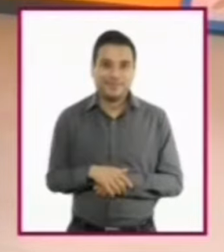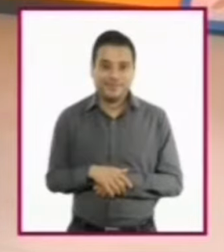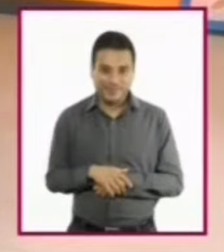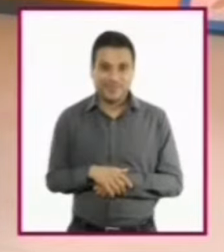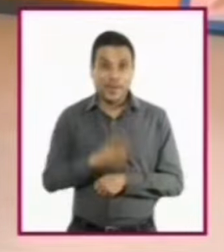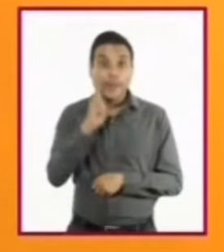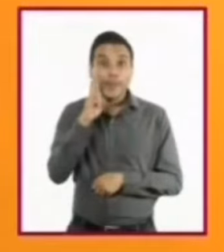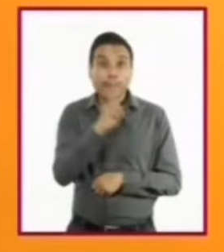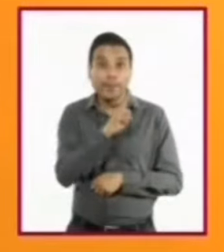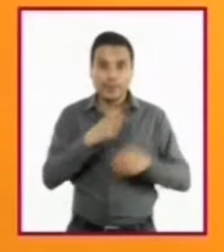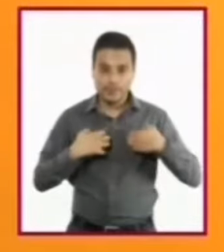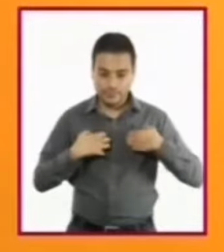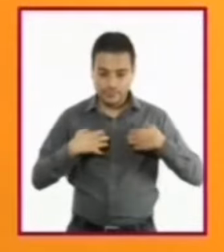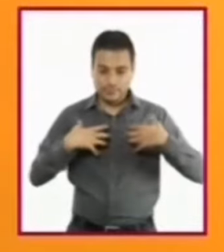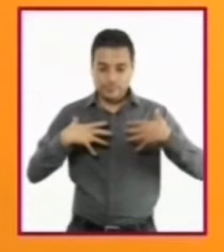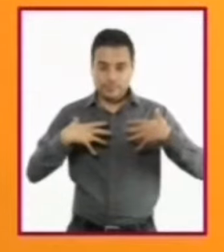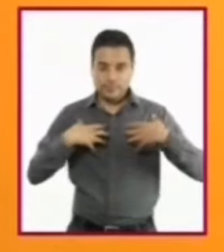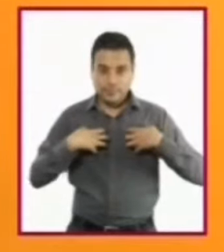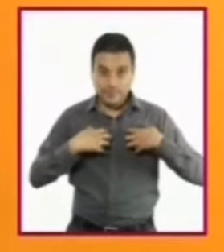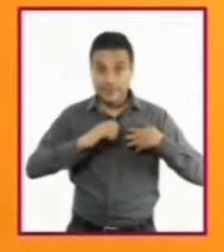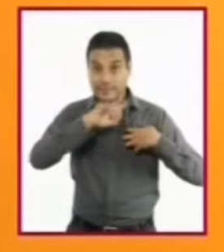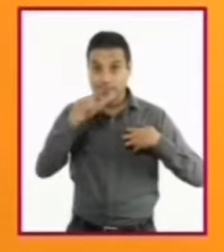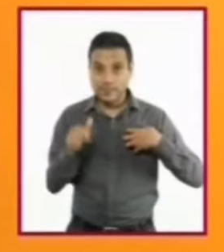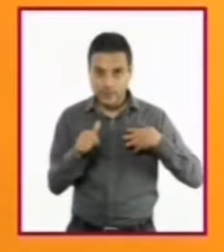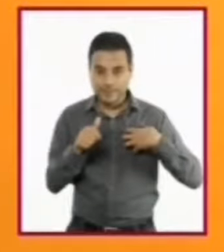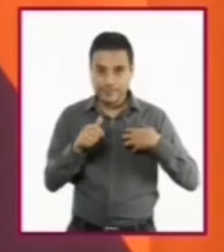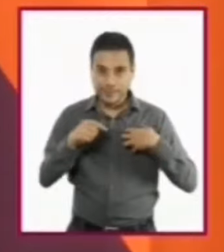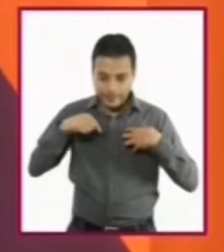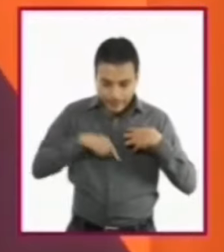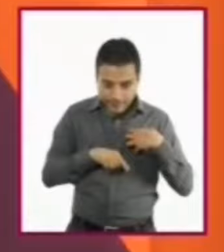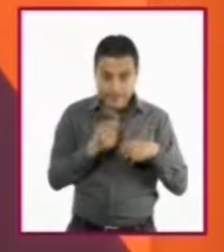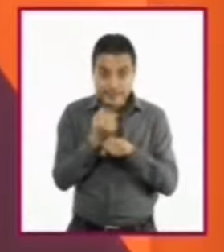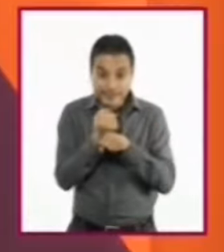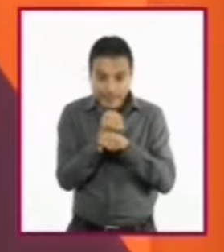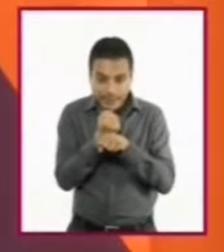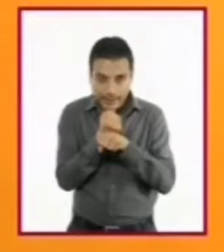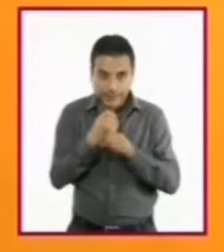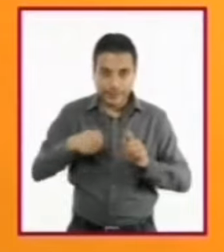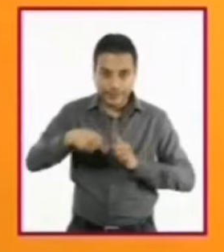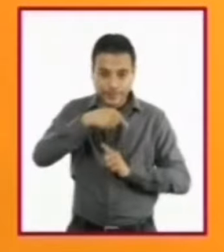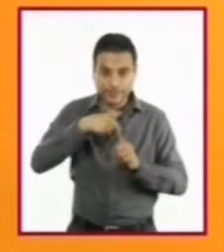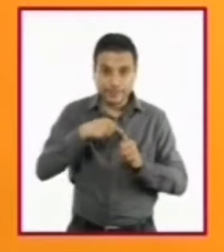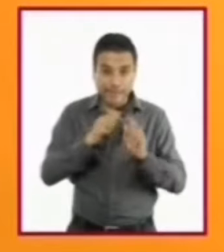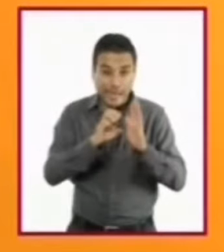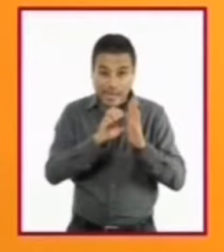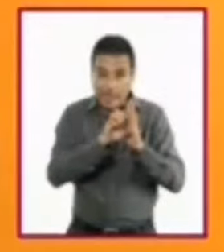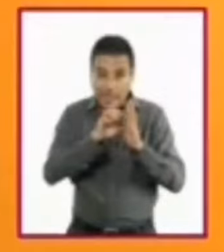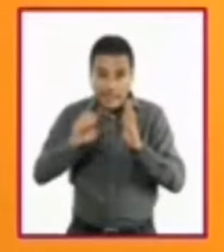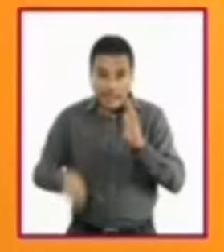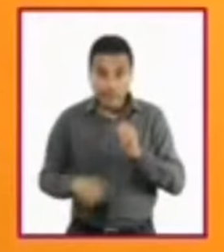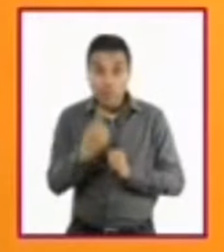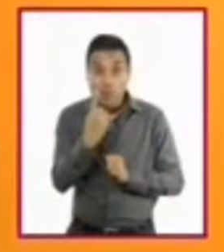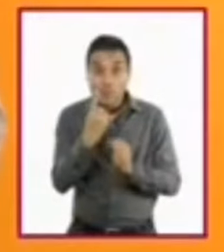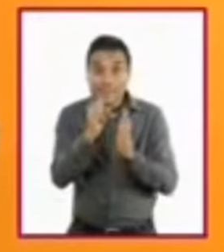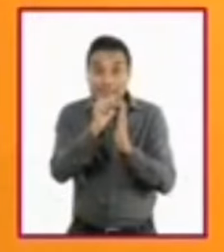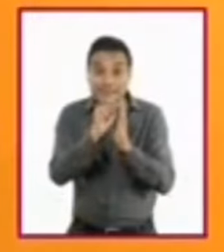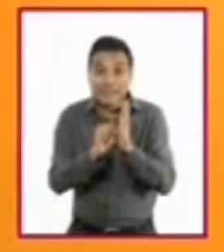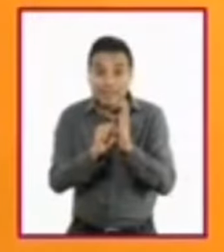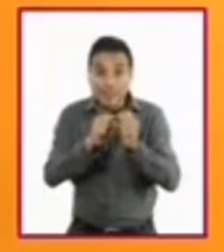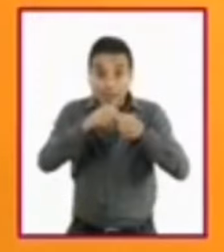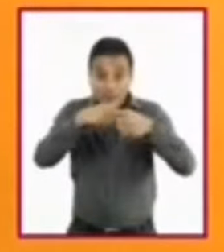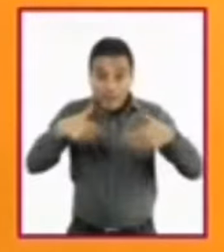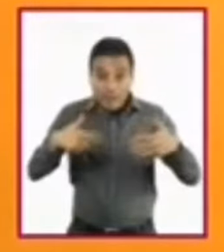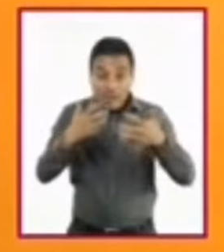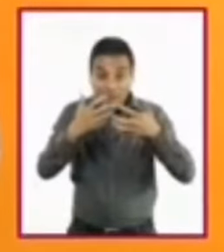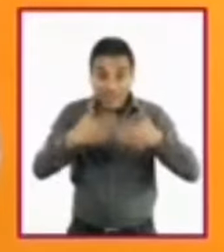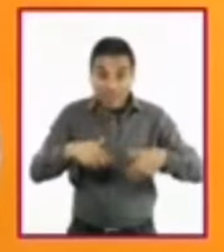pulmones y tejidos. Si alguno de estos sistemas falla, las células pueden morir por falta de oxígeno y